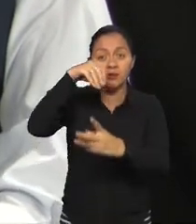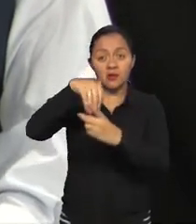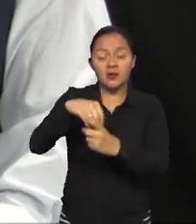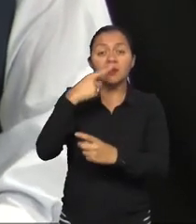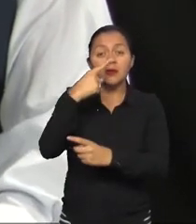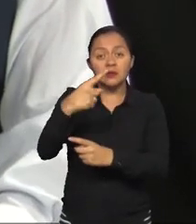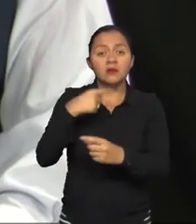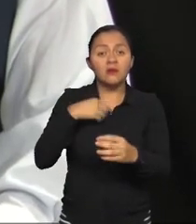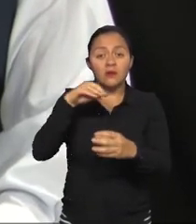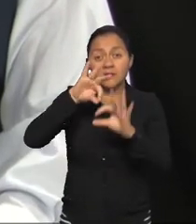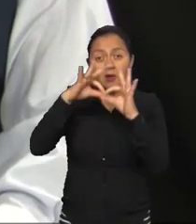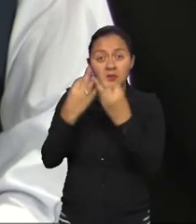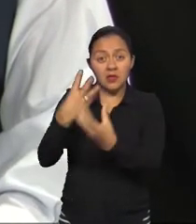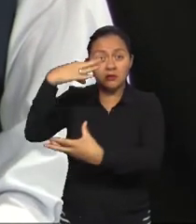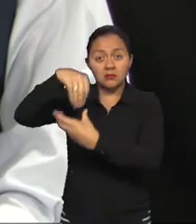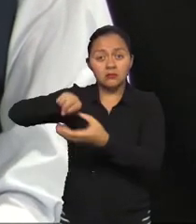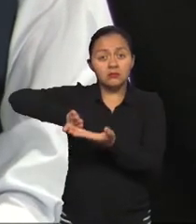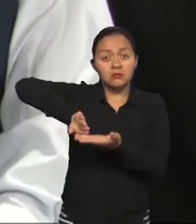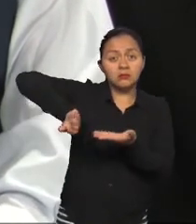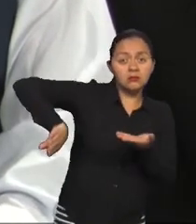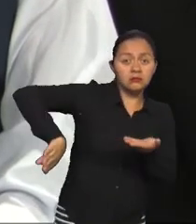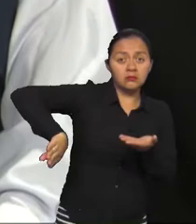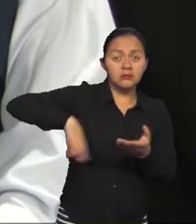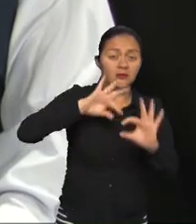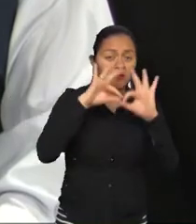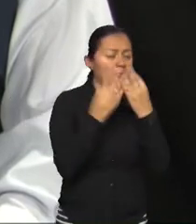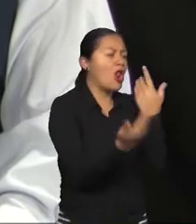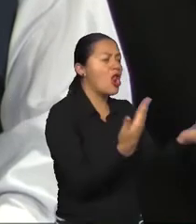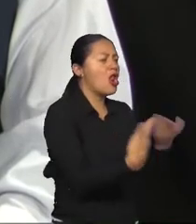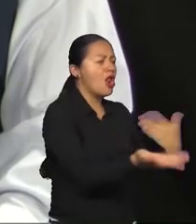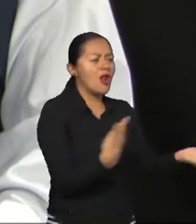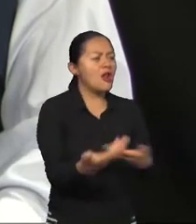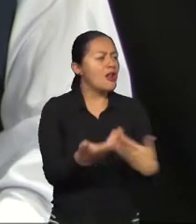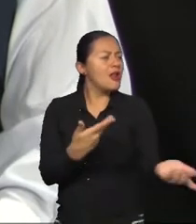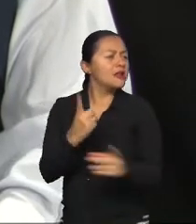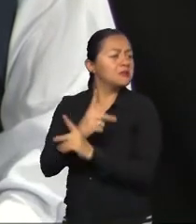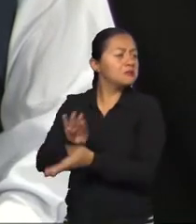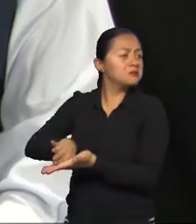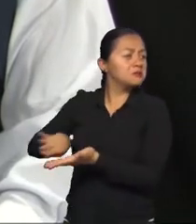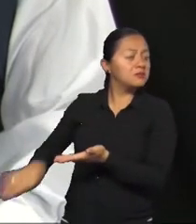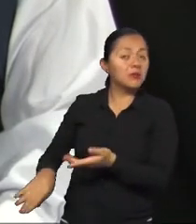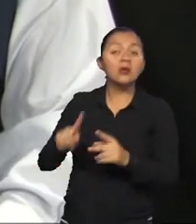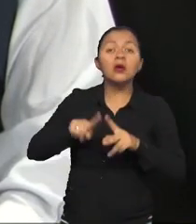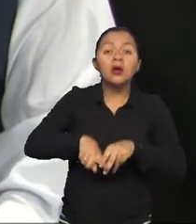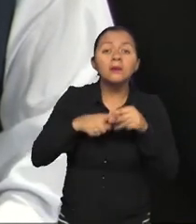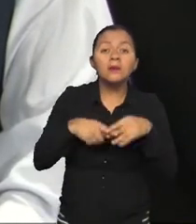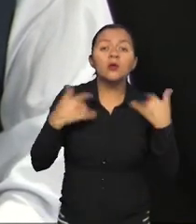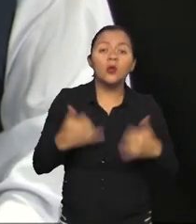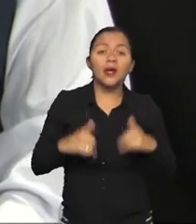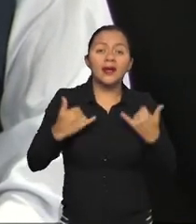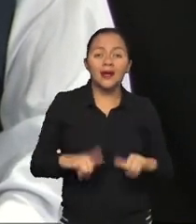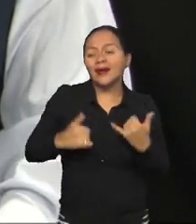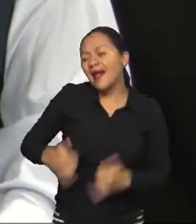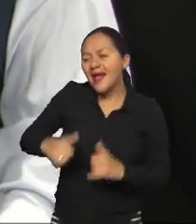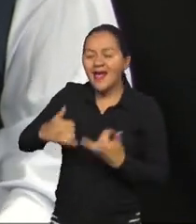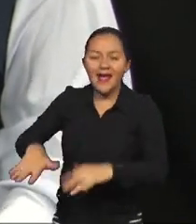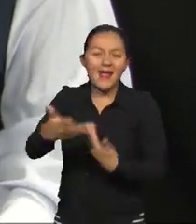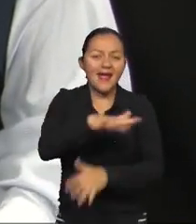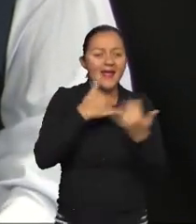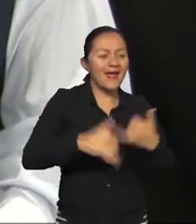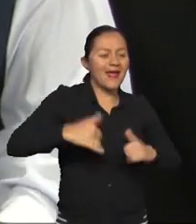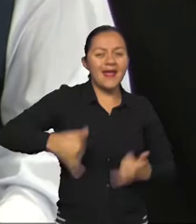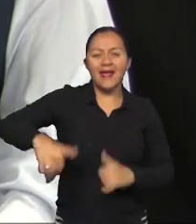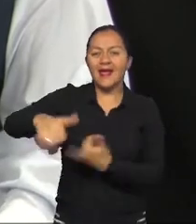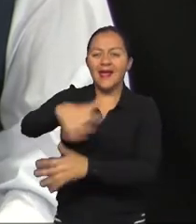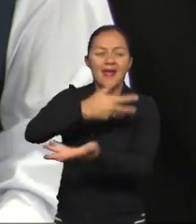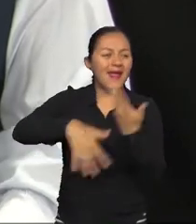aisladas en la familia, ocurren muchas cosas. Comienza todo jugando hasta que un momento de esos, la persona